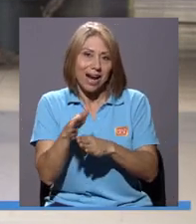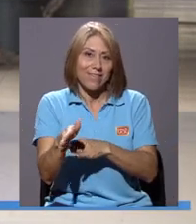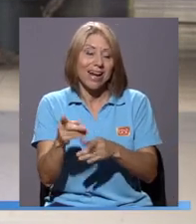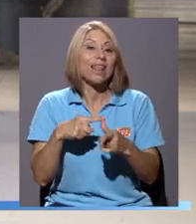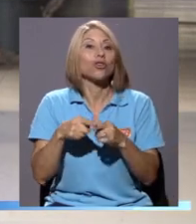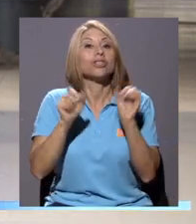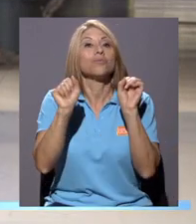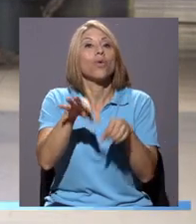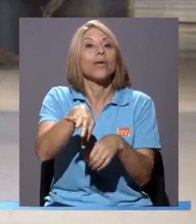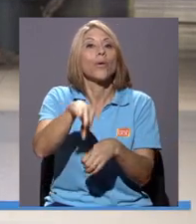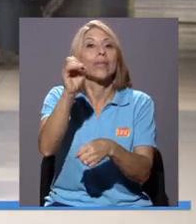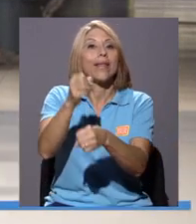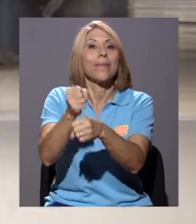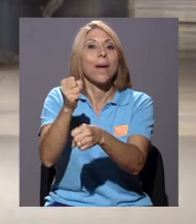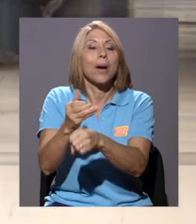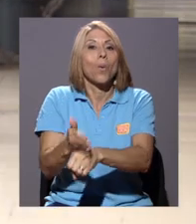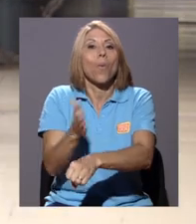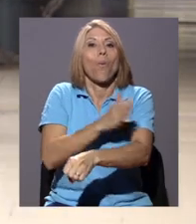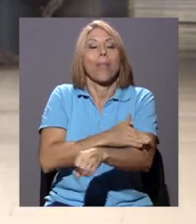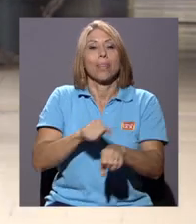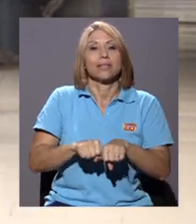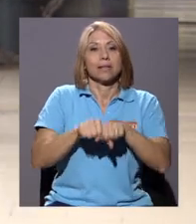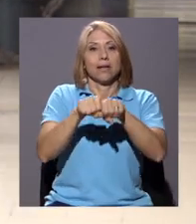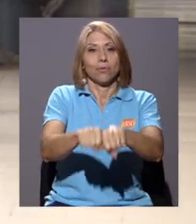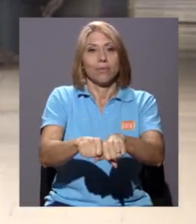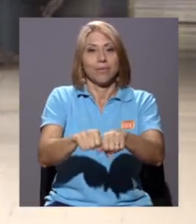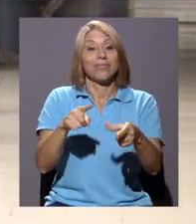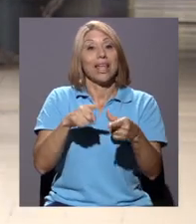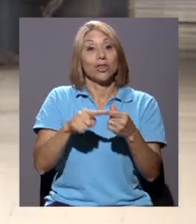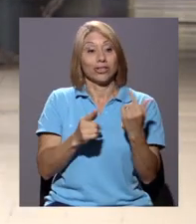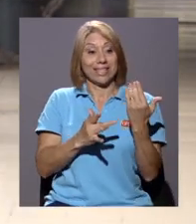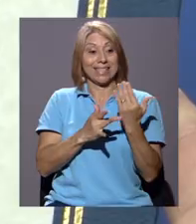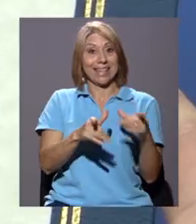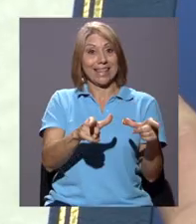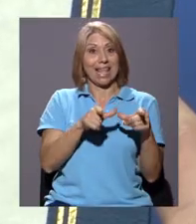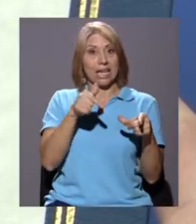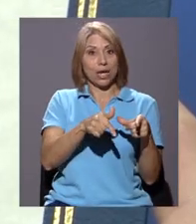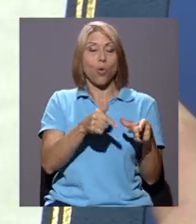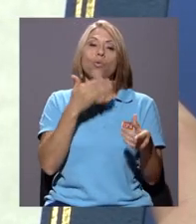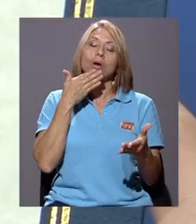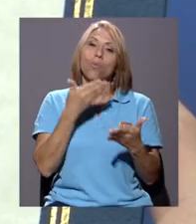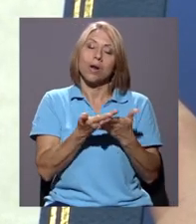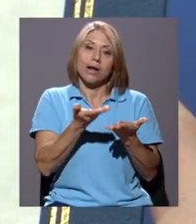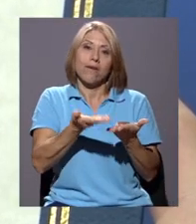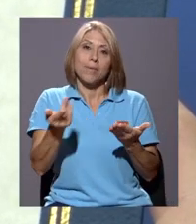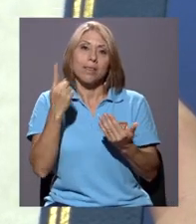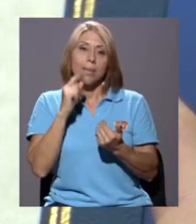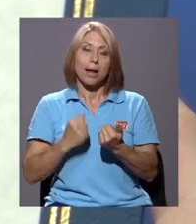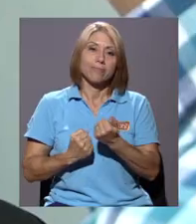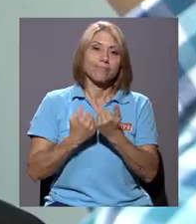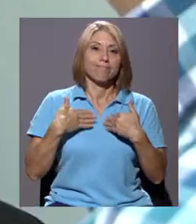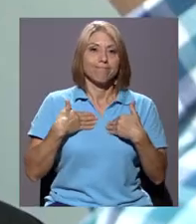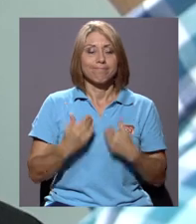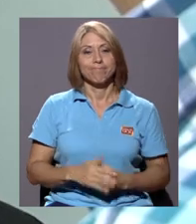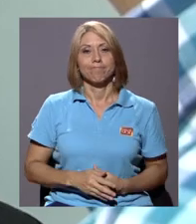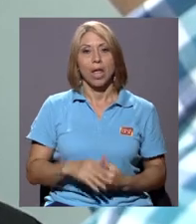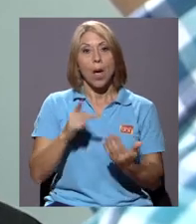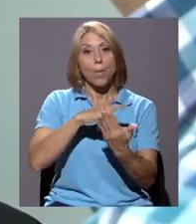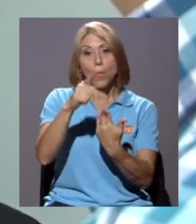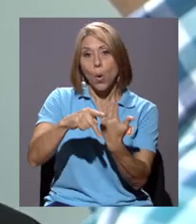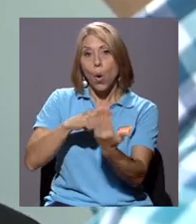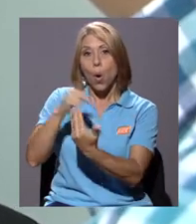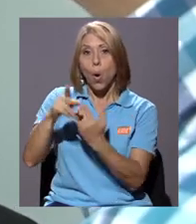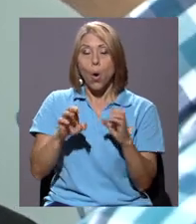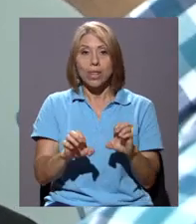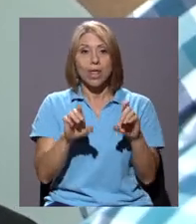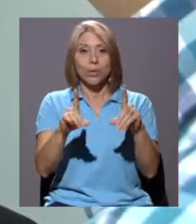antes siquiera de graduarme. Entonces siento que el técnico fue una buena herramienta para mí en ese aspecto. Los programas de educación